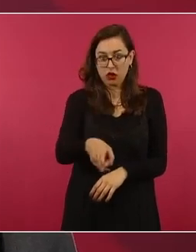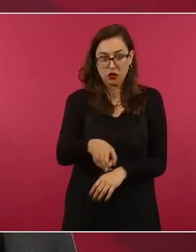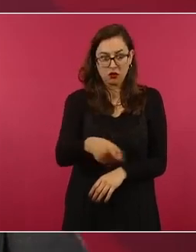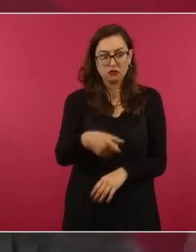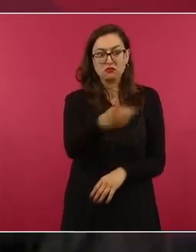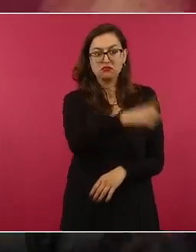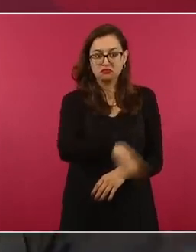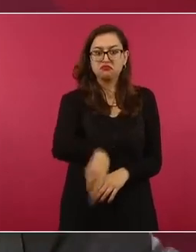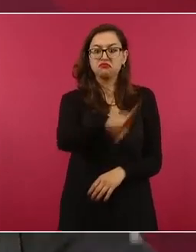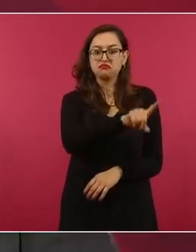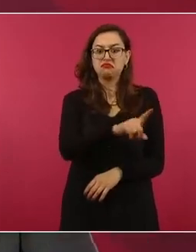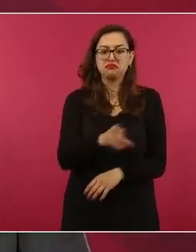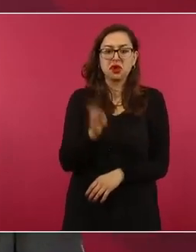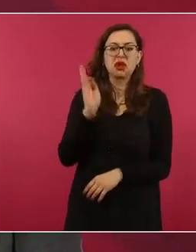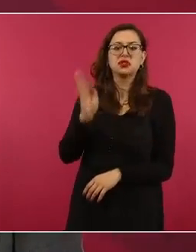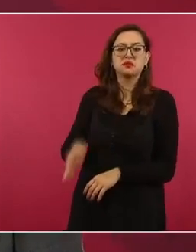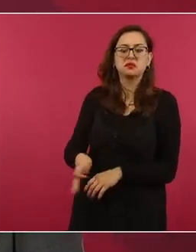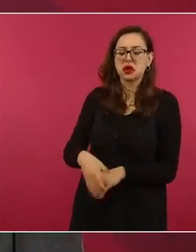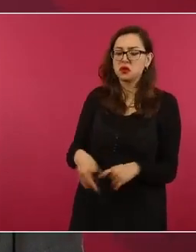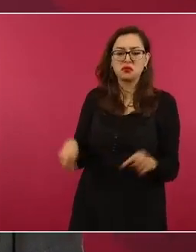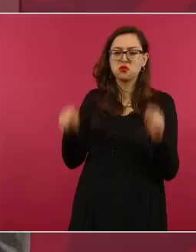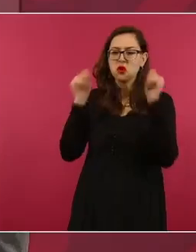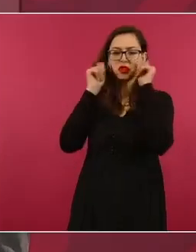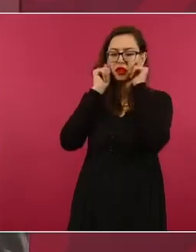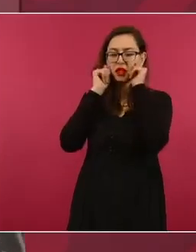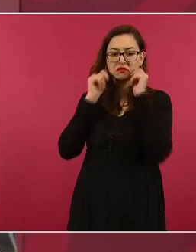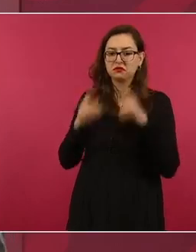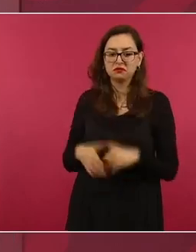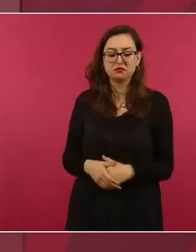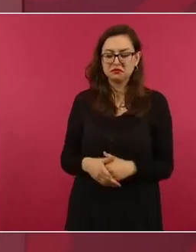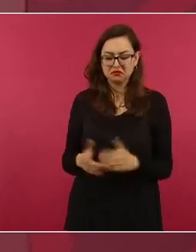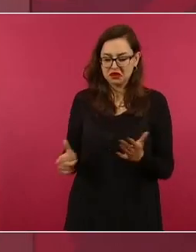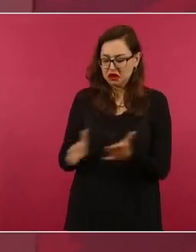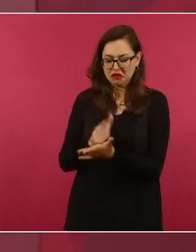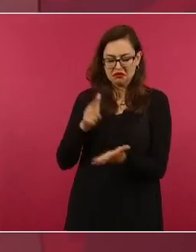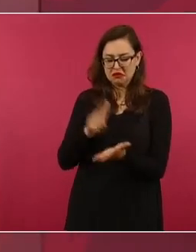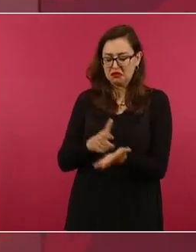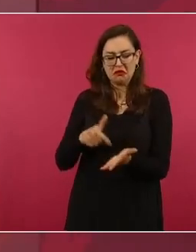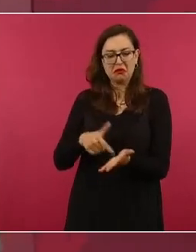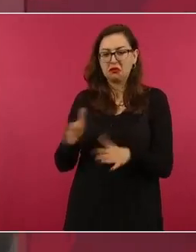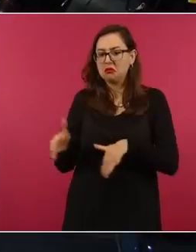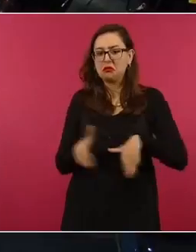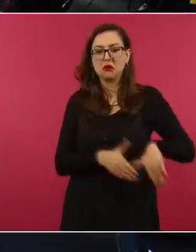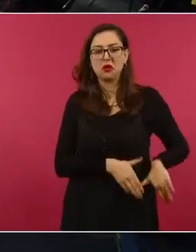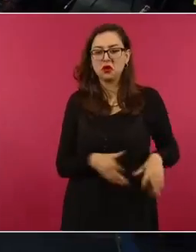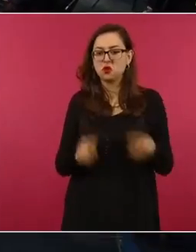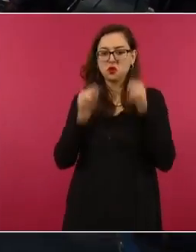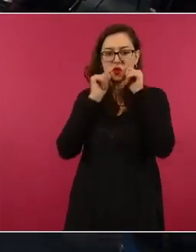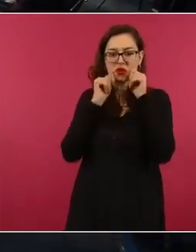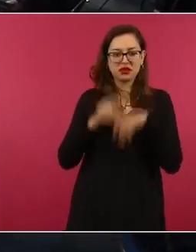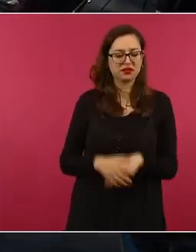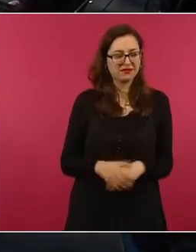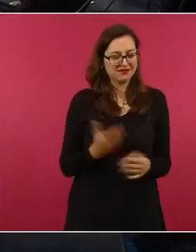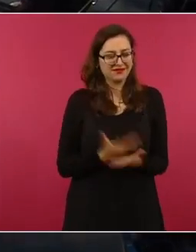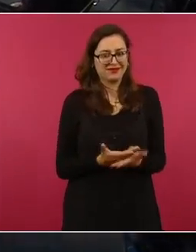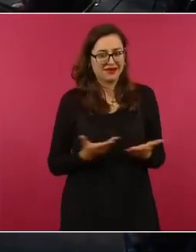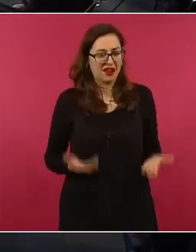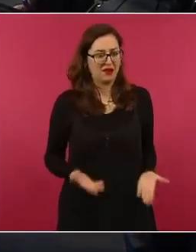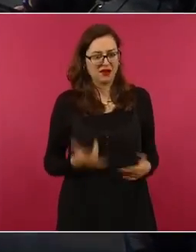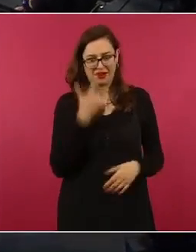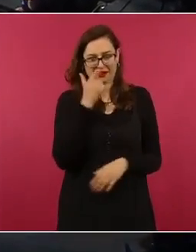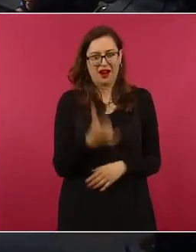pública, y sin embargo lo hicieron. Estaba yo viendo un Twitter, a ver si lo